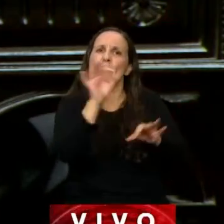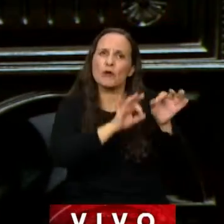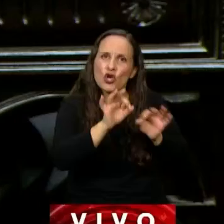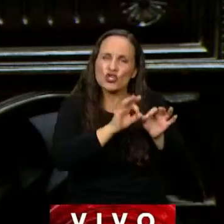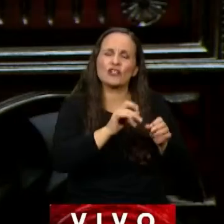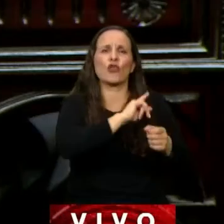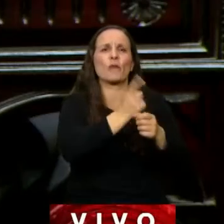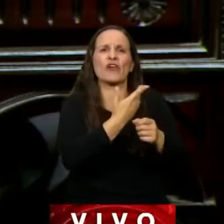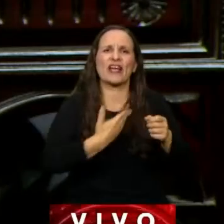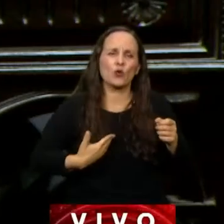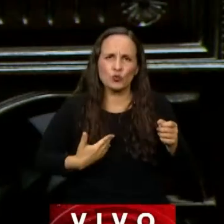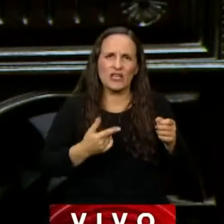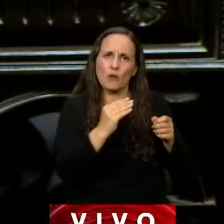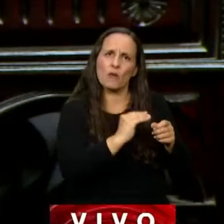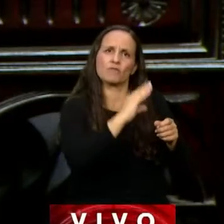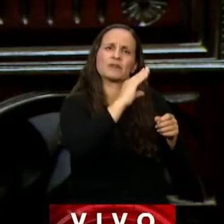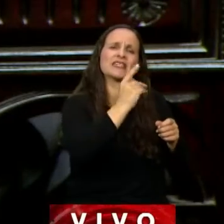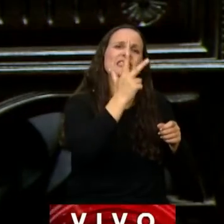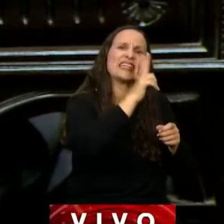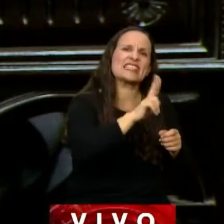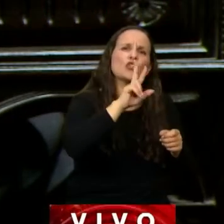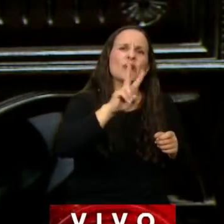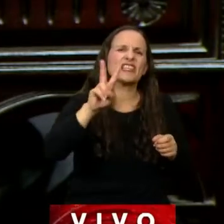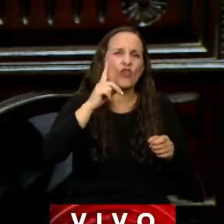enviado por el Poder Ejecutivo en